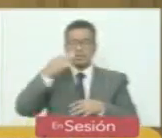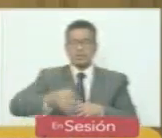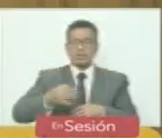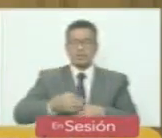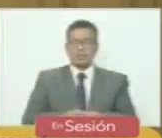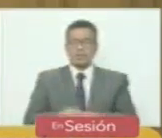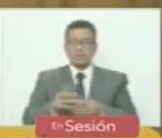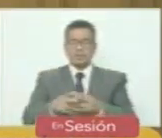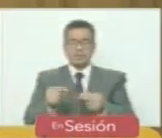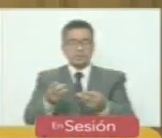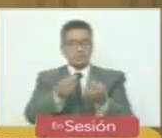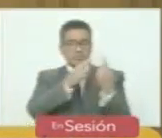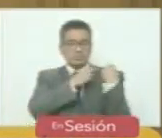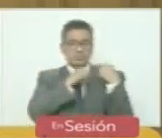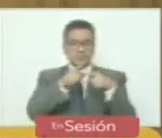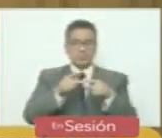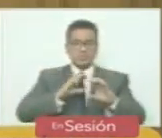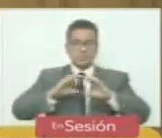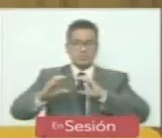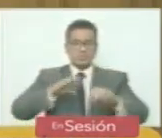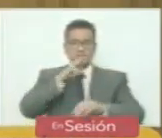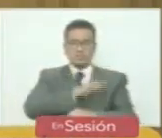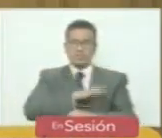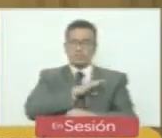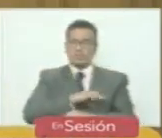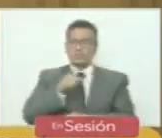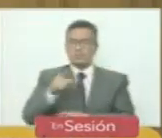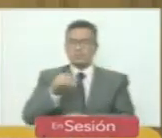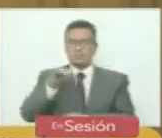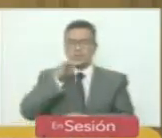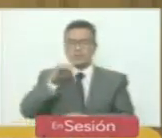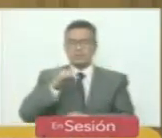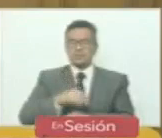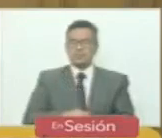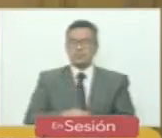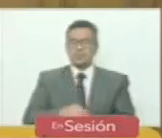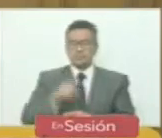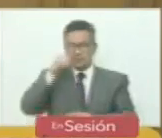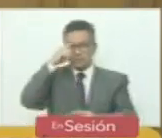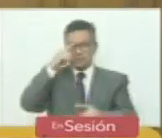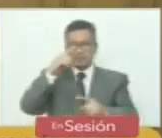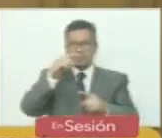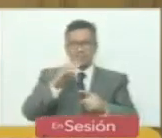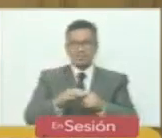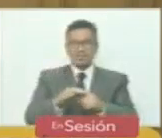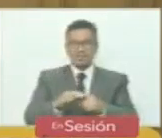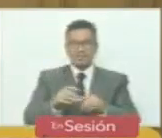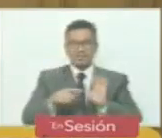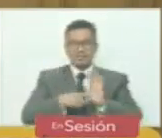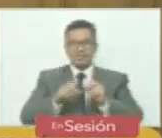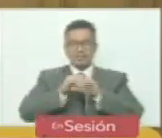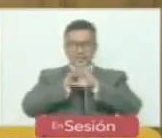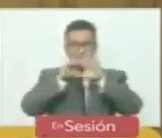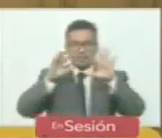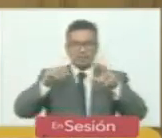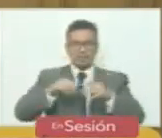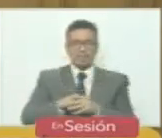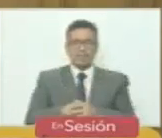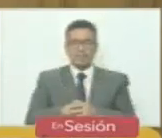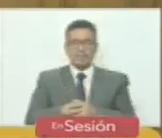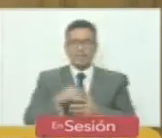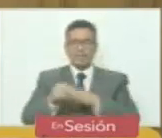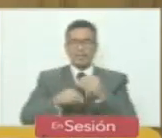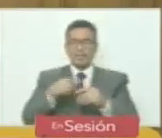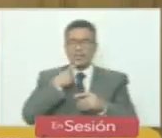asumiendo su responsabilidad como comunicadores sociales de informar con objetividad, veracidad y transparencia. no